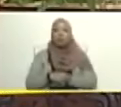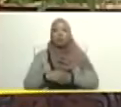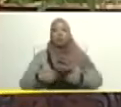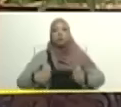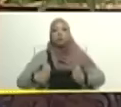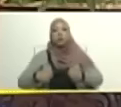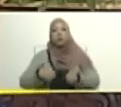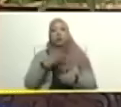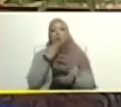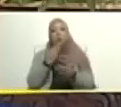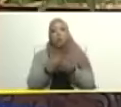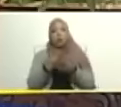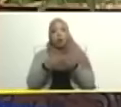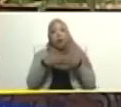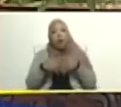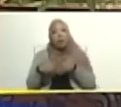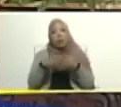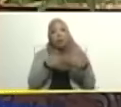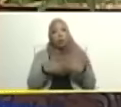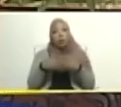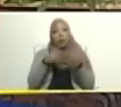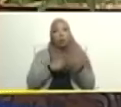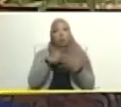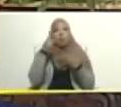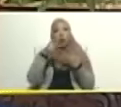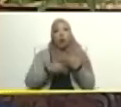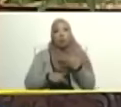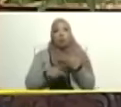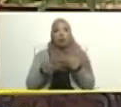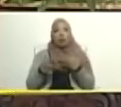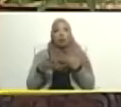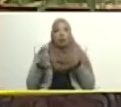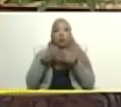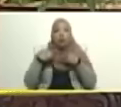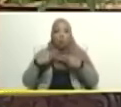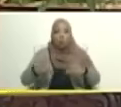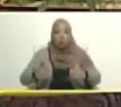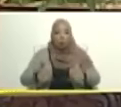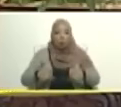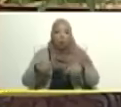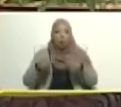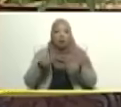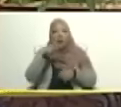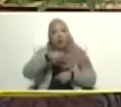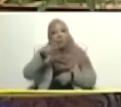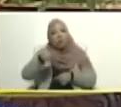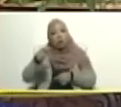hemos propuesto a los Estados Unidos un programa de humanización del éxodo,